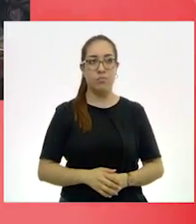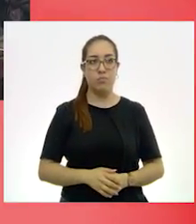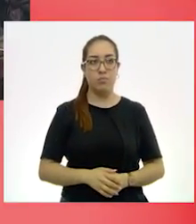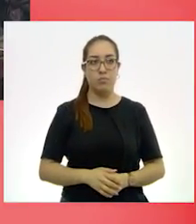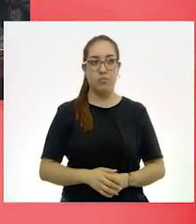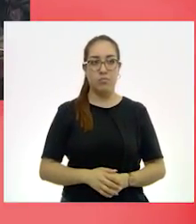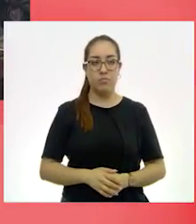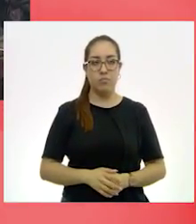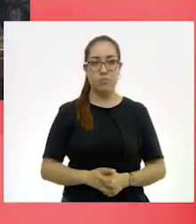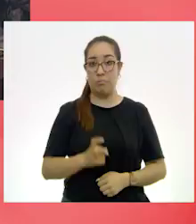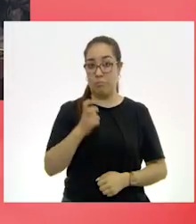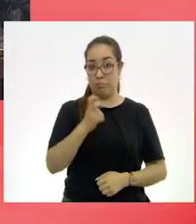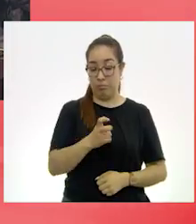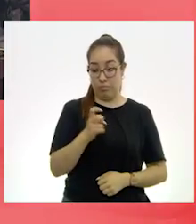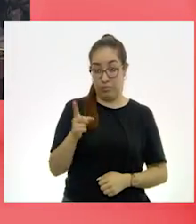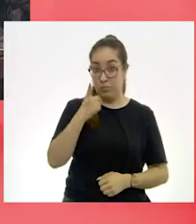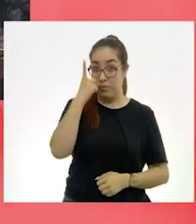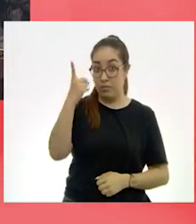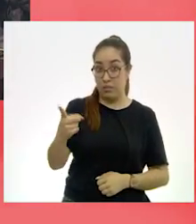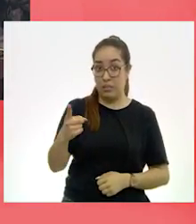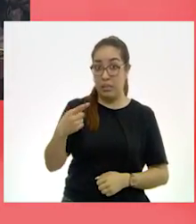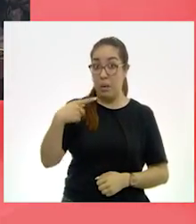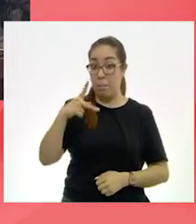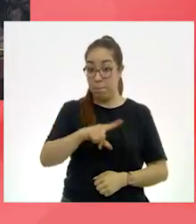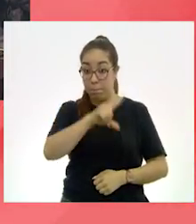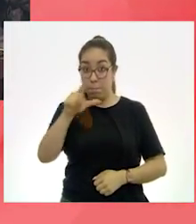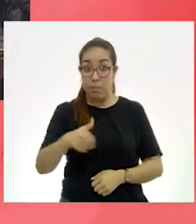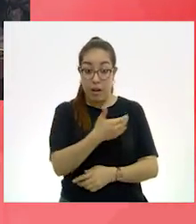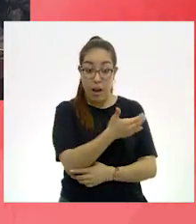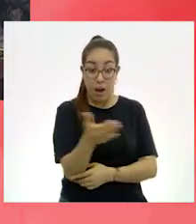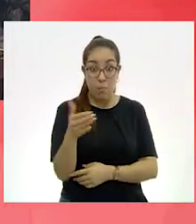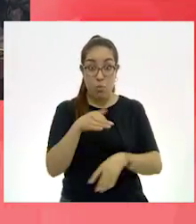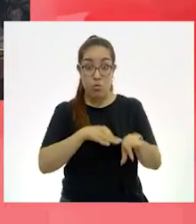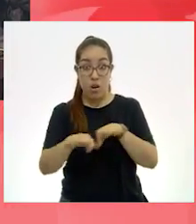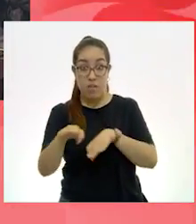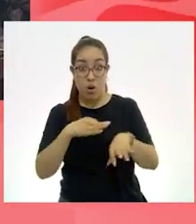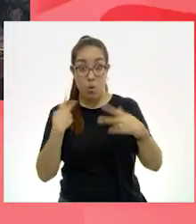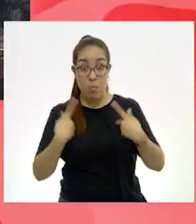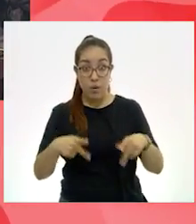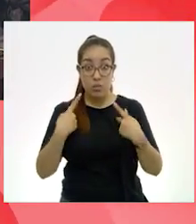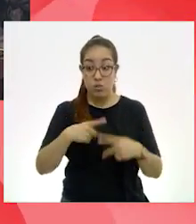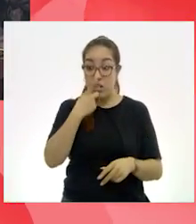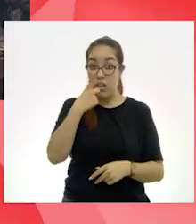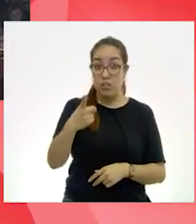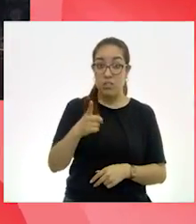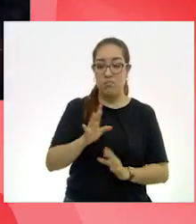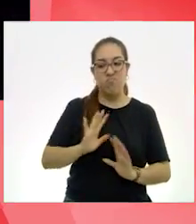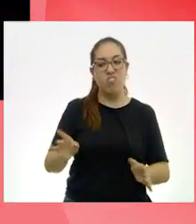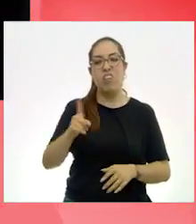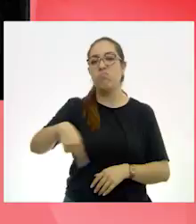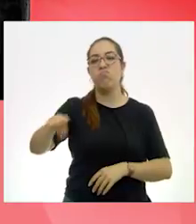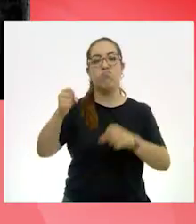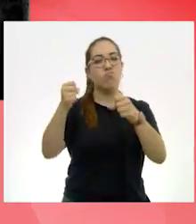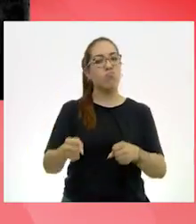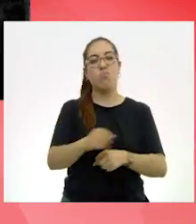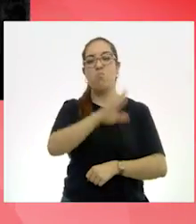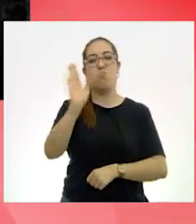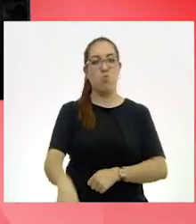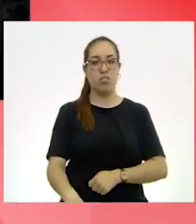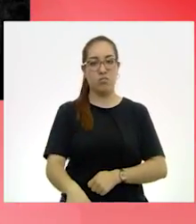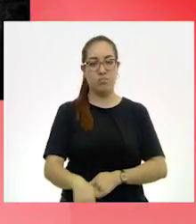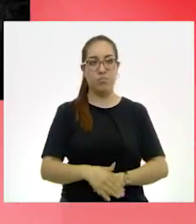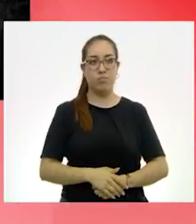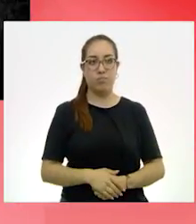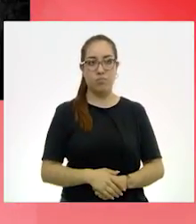mitin significa una cosa, pero dicho eso, para campesinos que viven de la tierra es decirles que se van a morir de hambre.